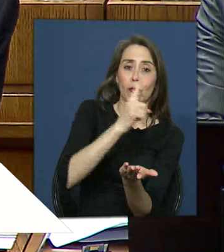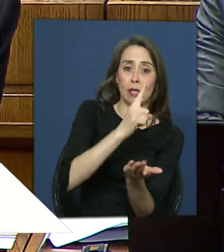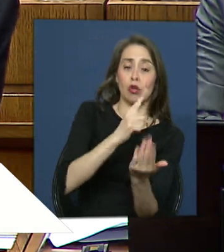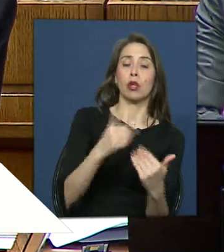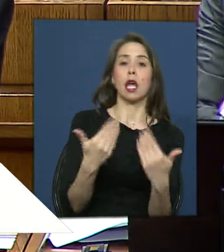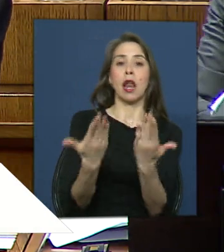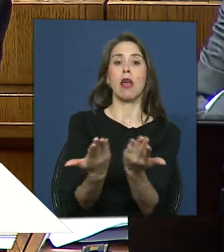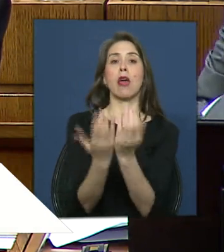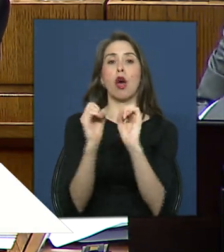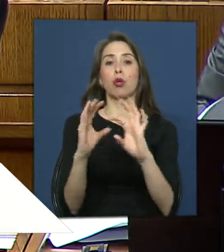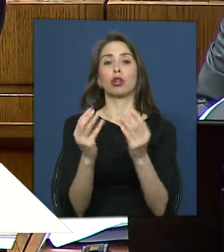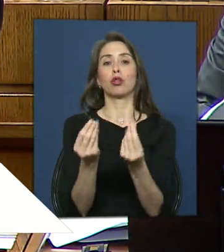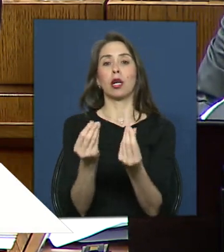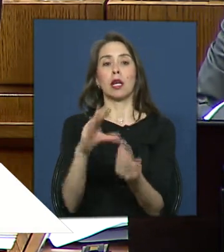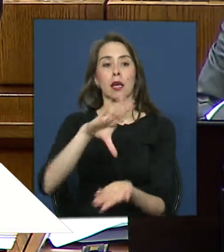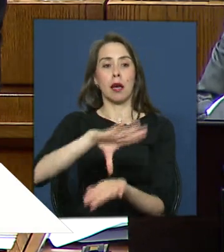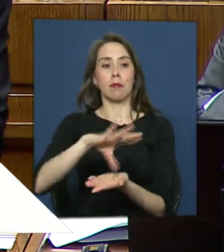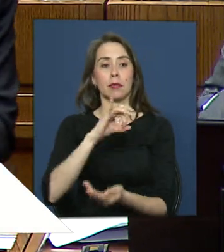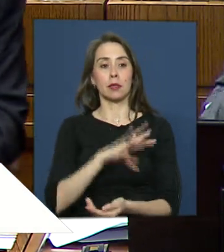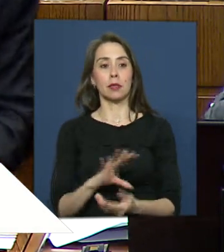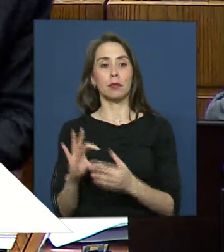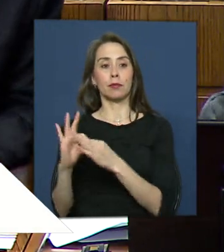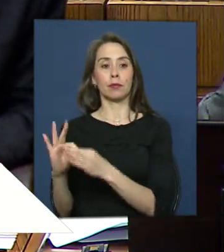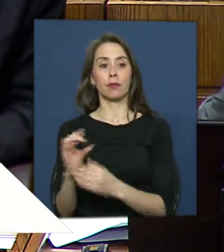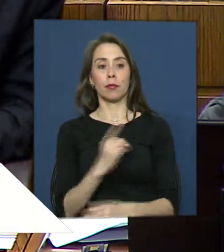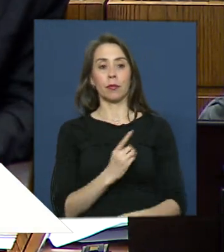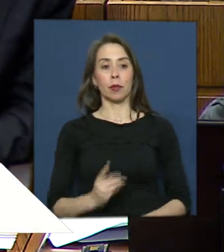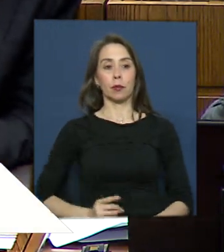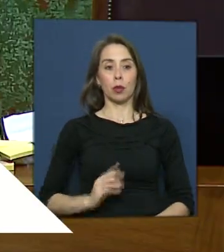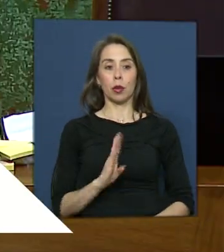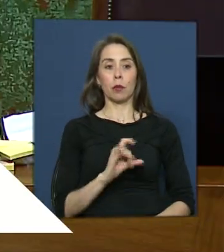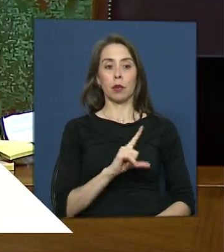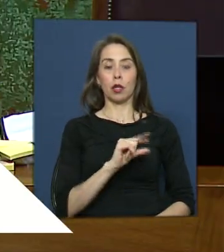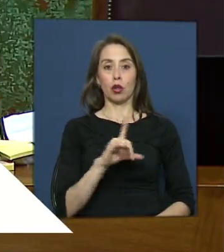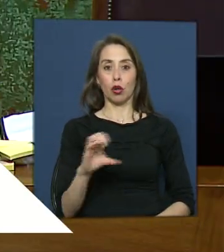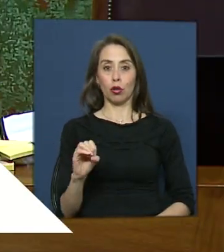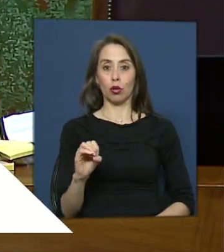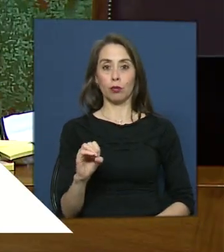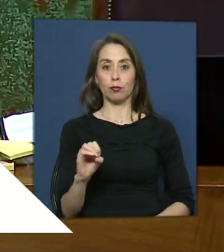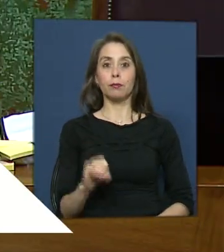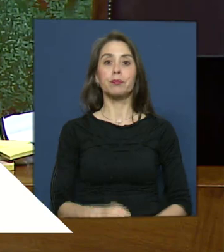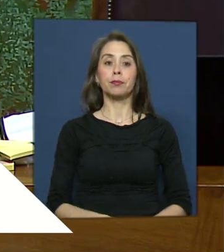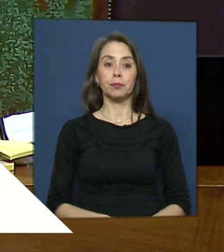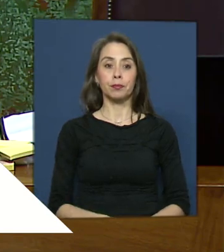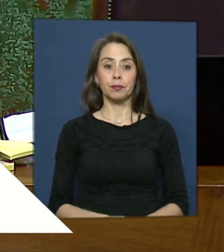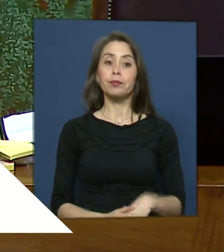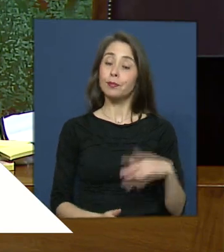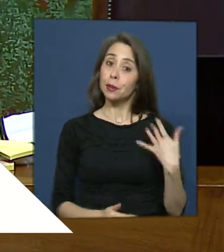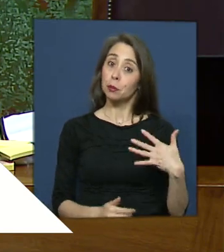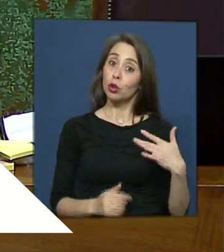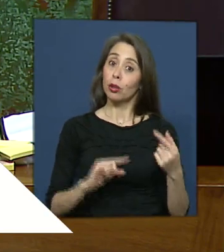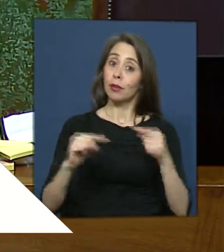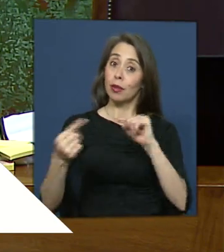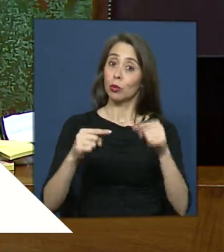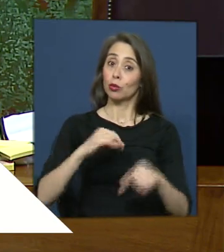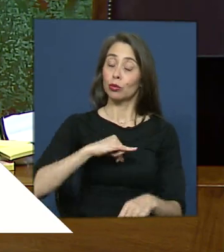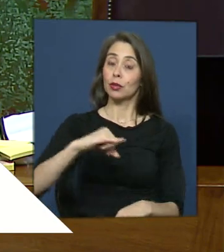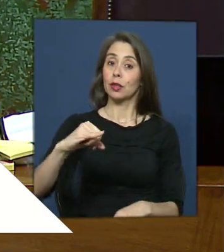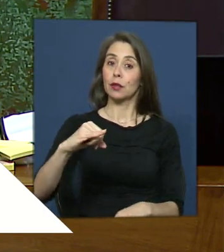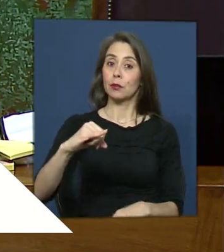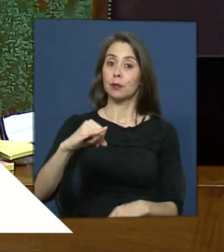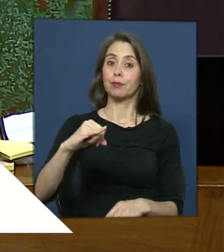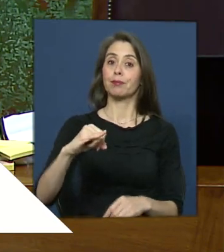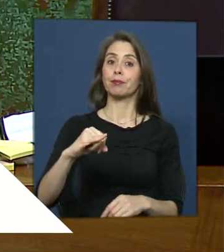gracias. Gracias, diputado Jaime Bellolio. Continuando con tan importante debate sobre